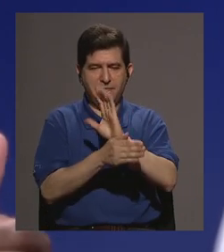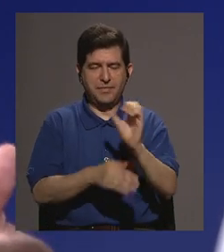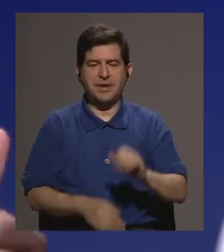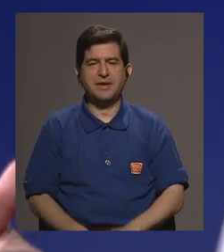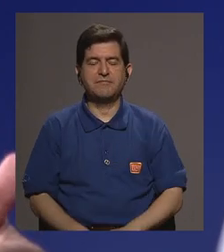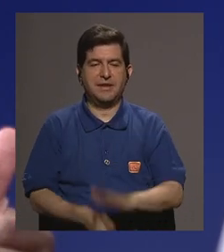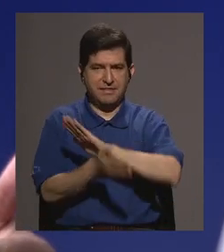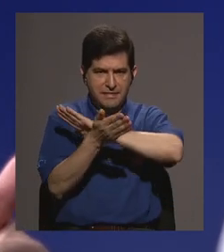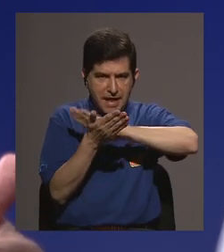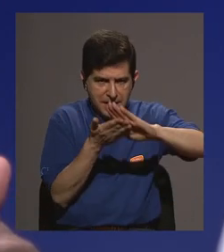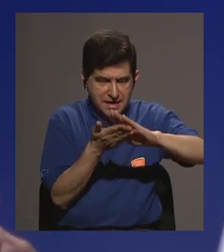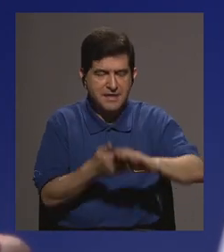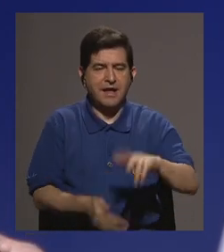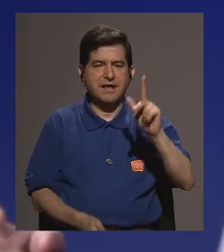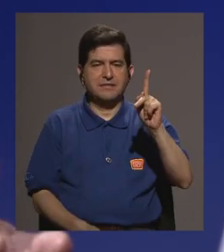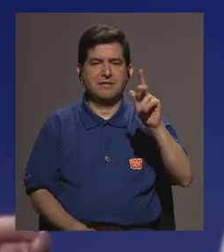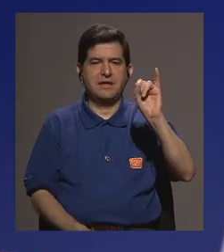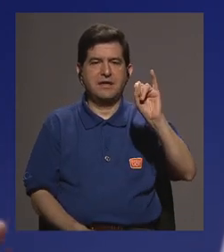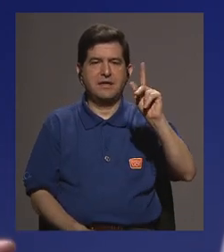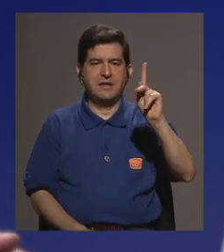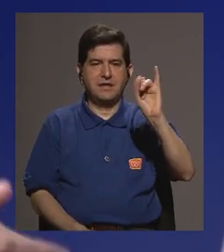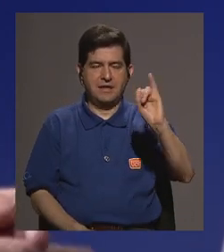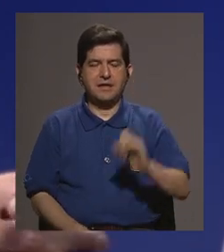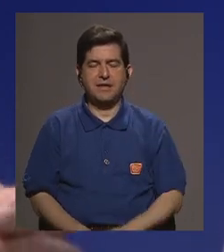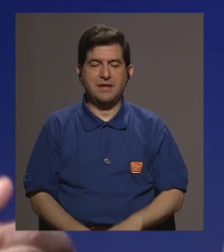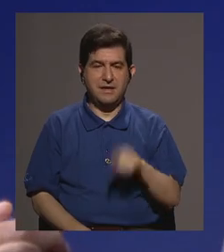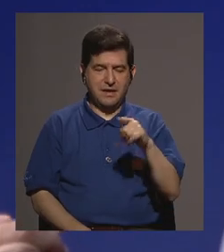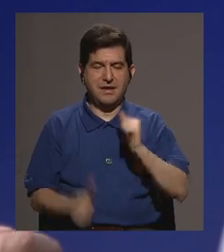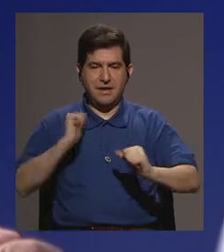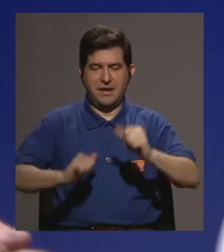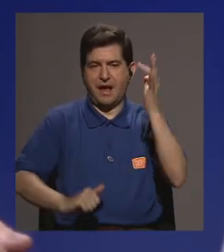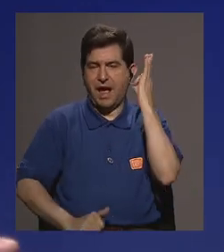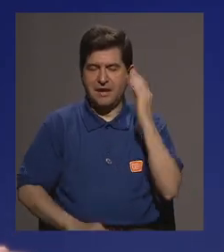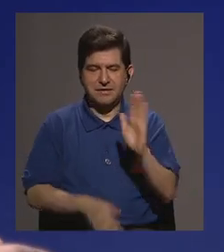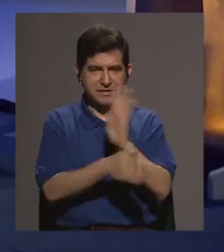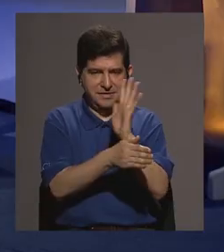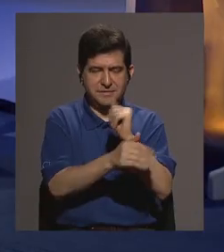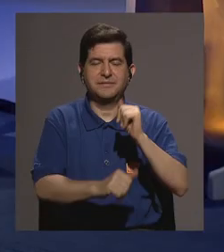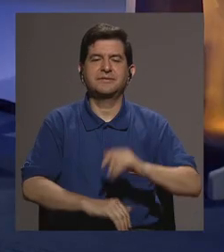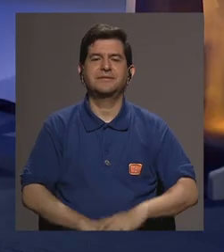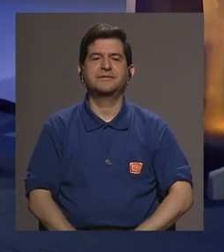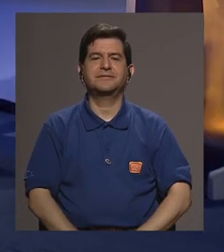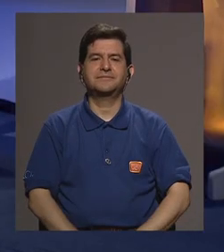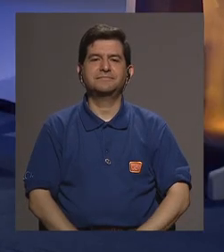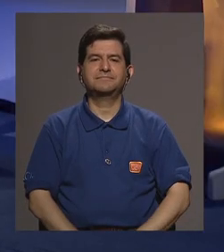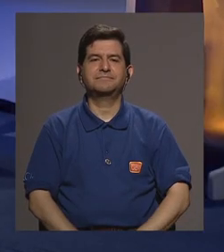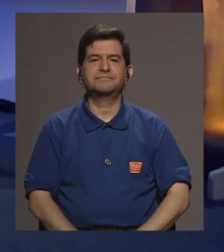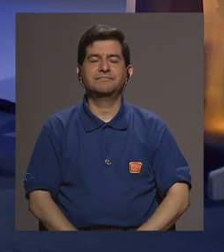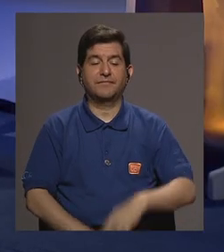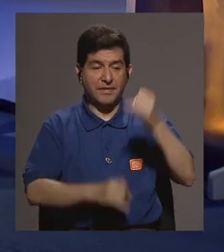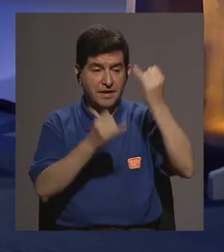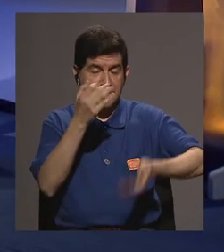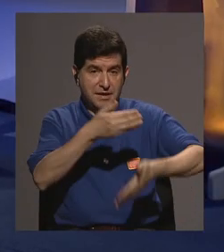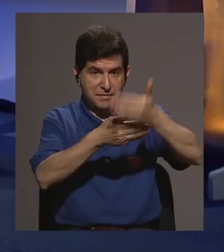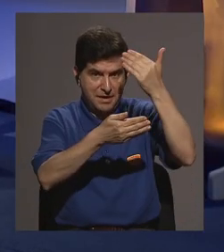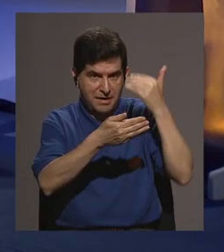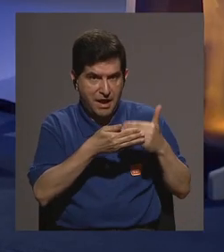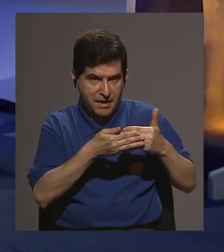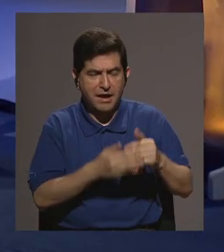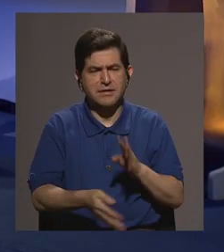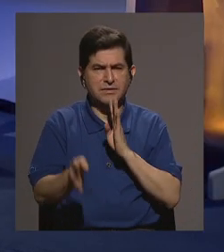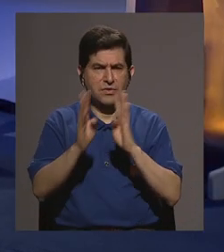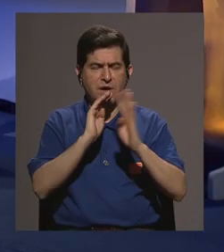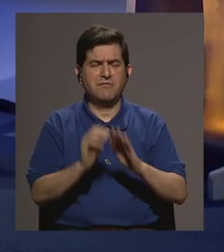del filme costarricense dignidad y la protagonista de la película terminaba el bloque